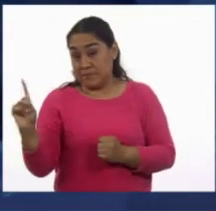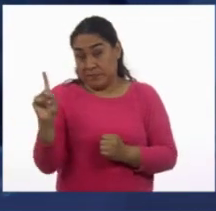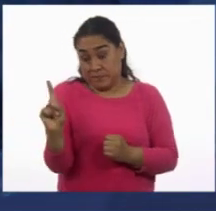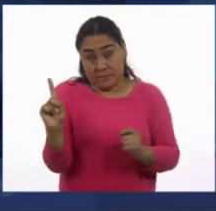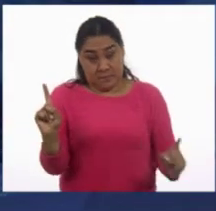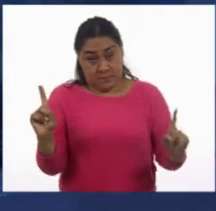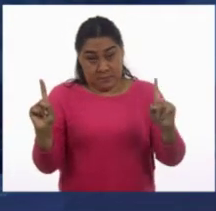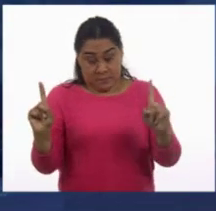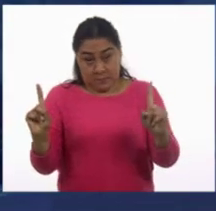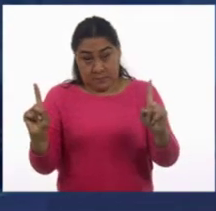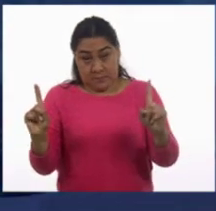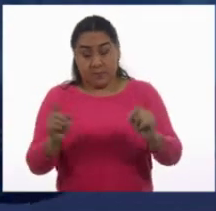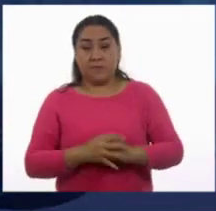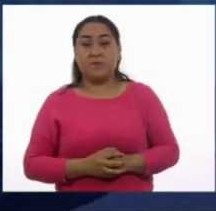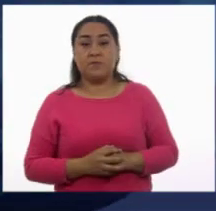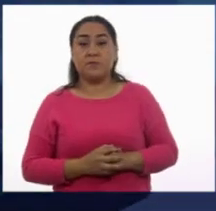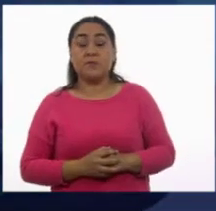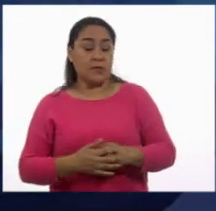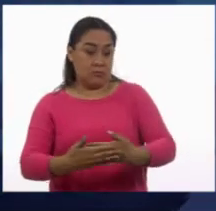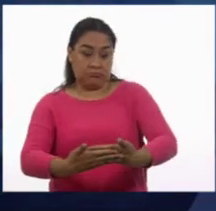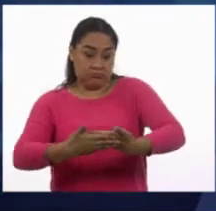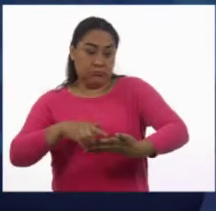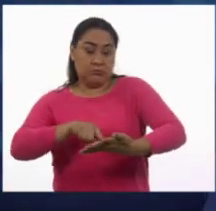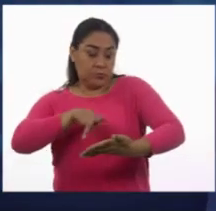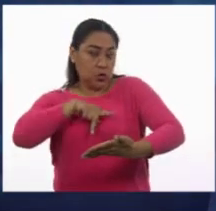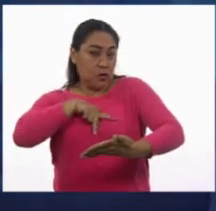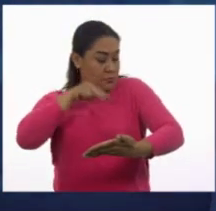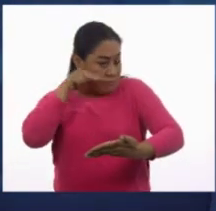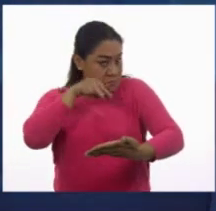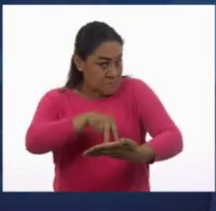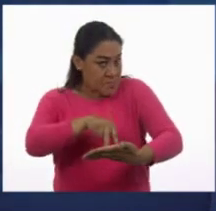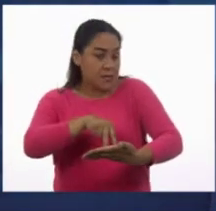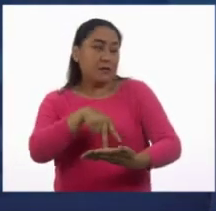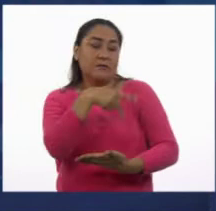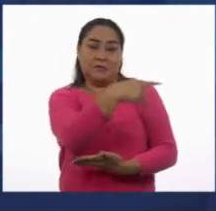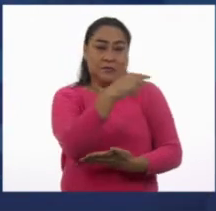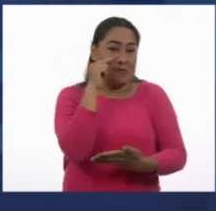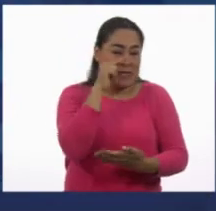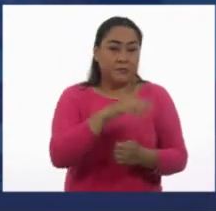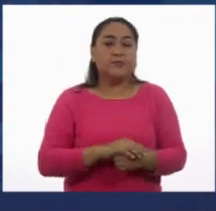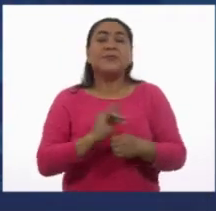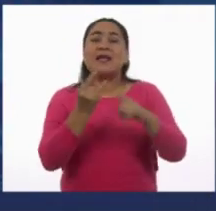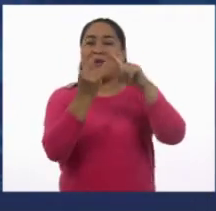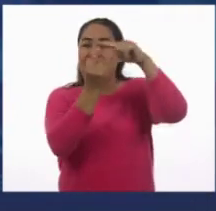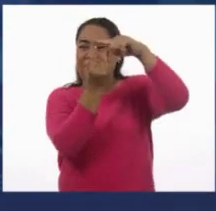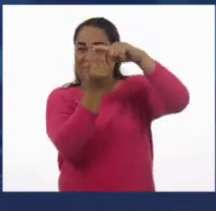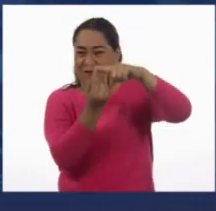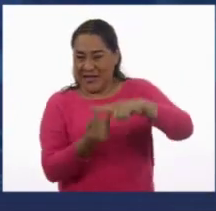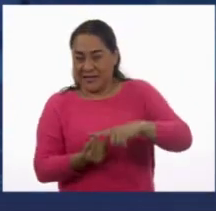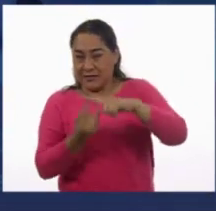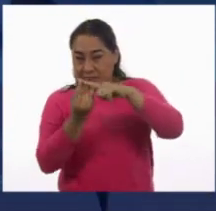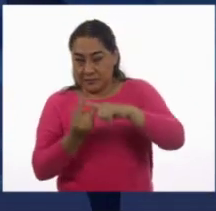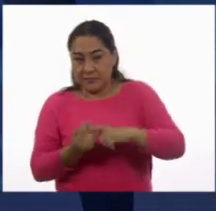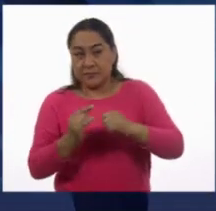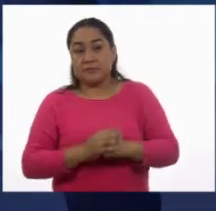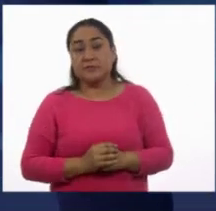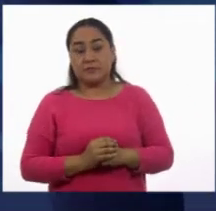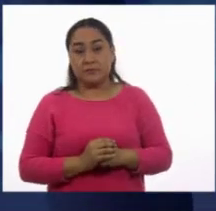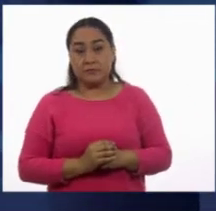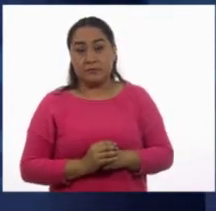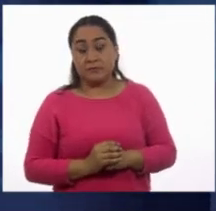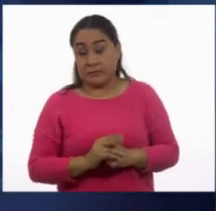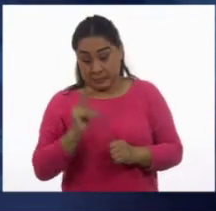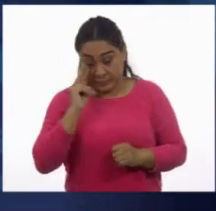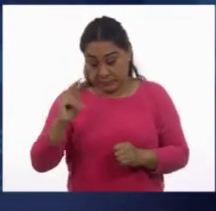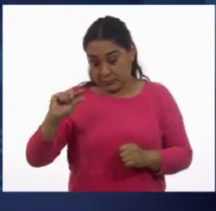modo que solo él pueda ver sus tableros. Las fichas o naves se colocan en uno de los tableros sin